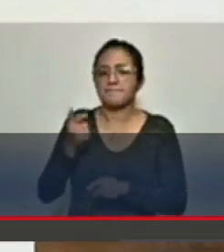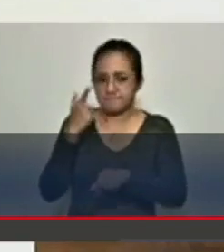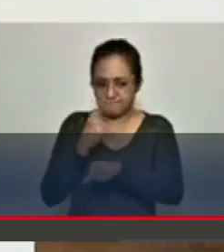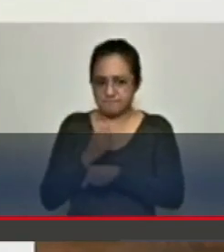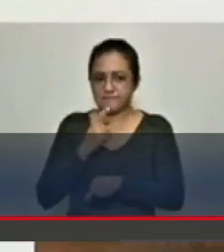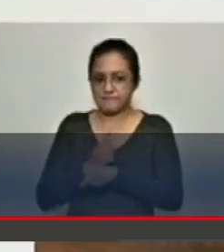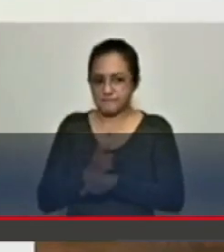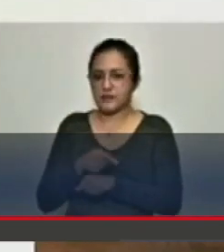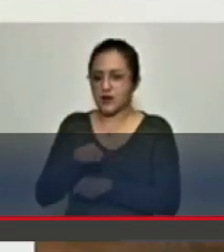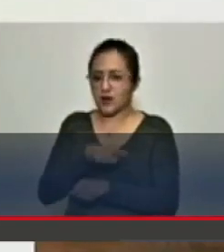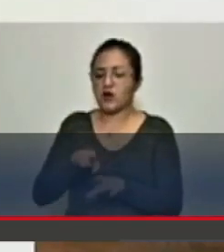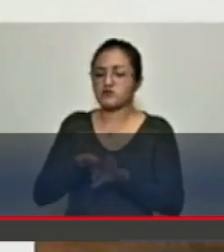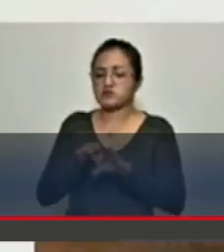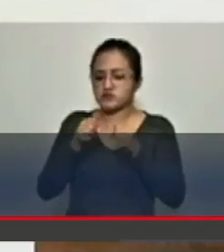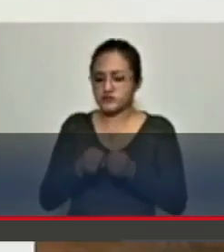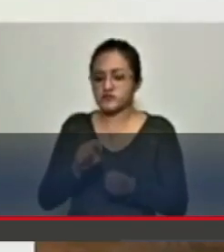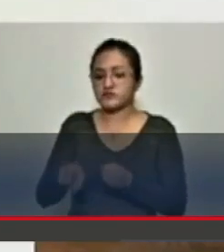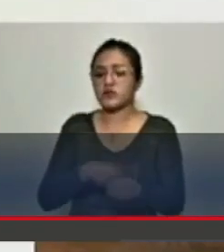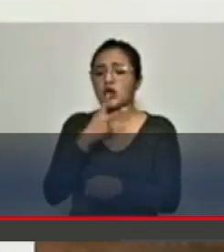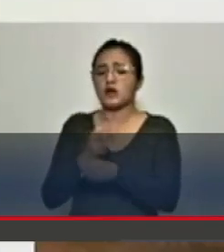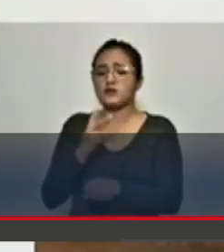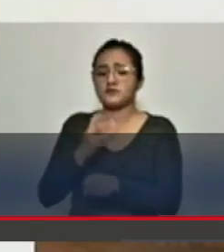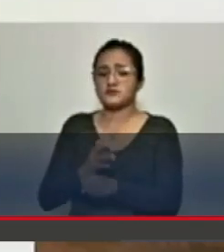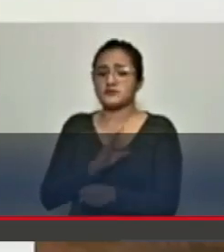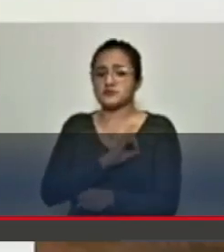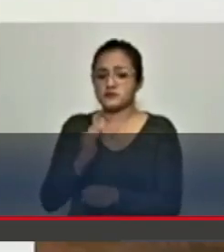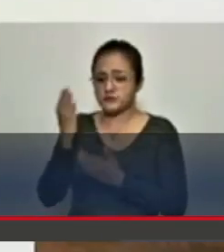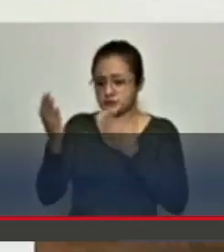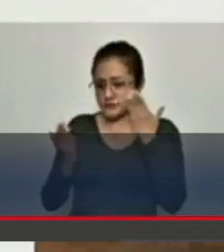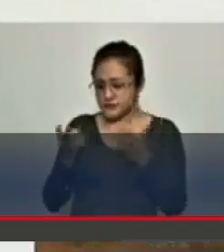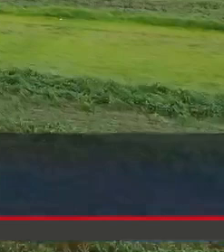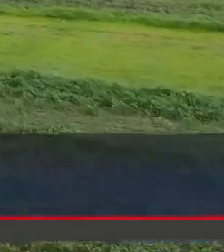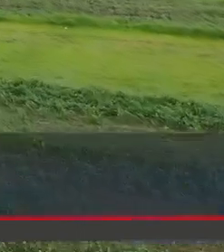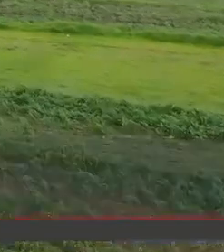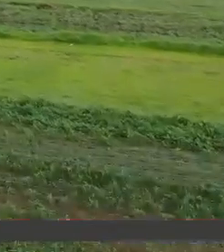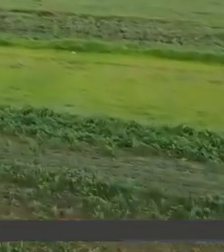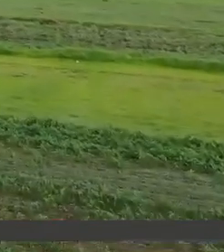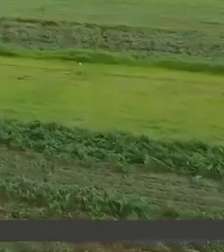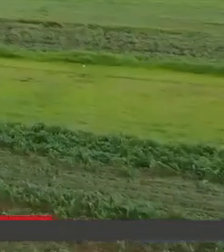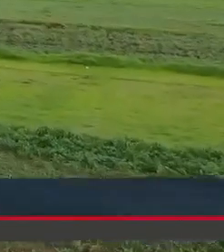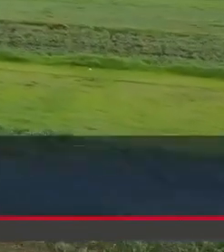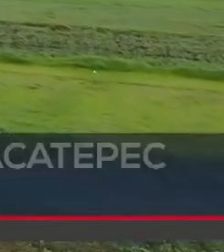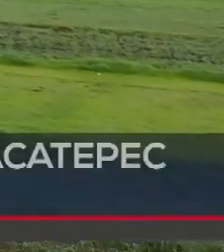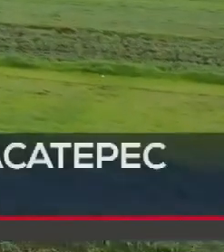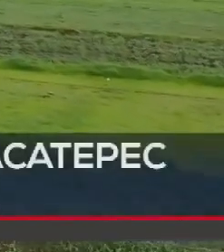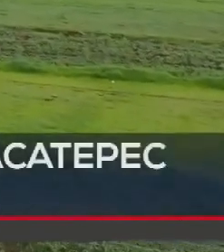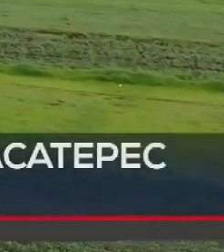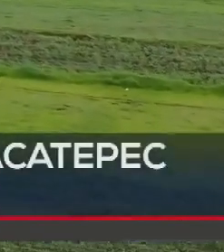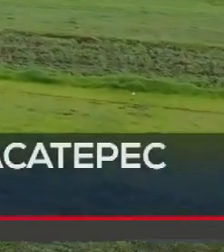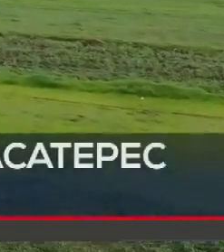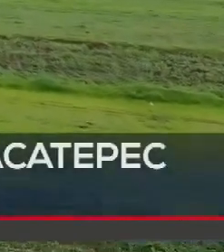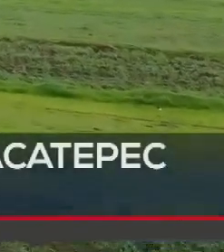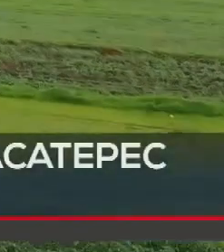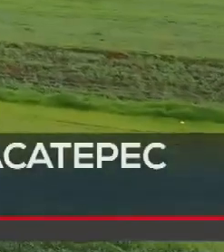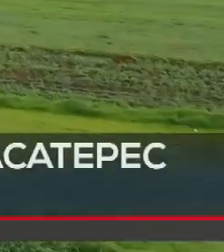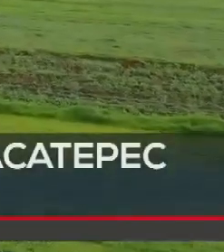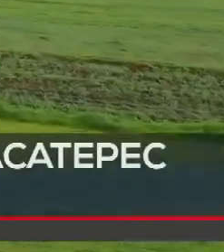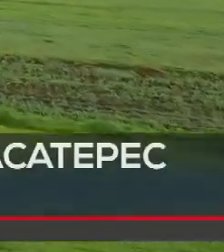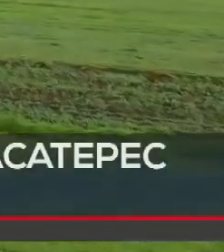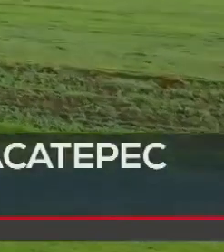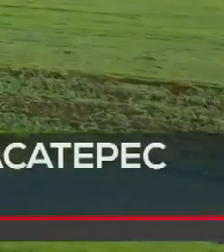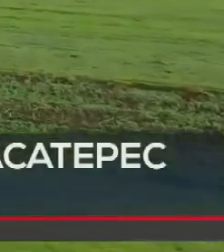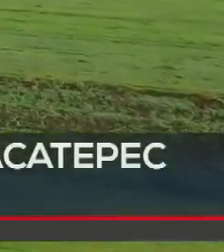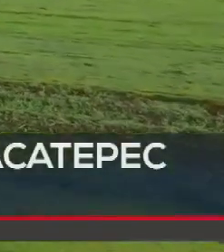perímetro de seguridad para poder seguir estudiando esa zona y sin dar cifras ni montos el área de